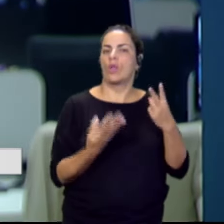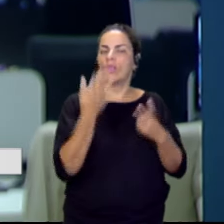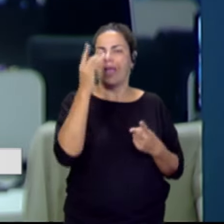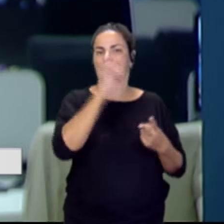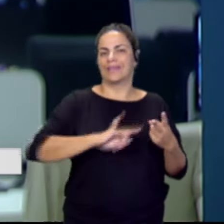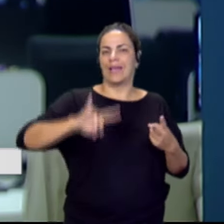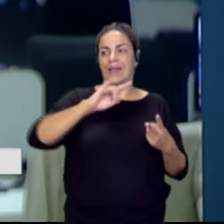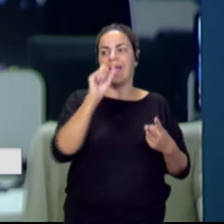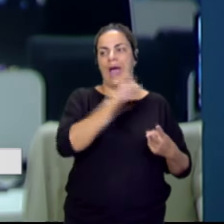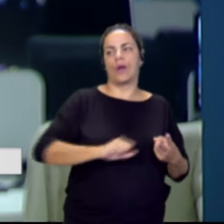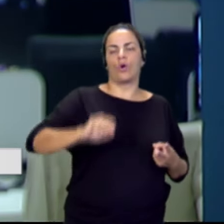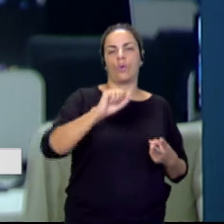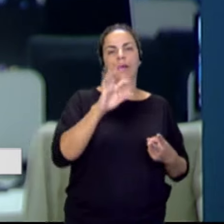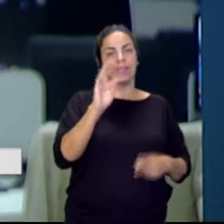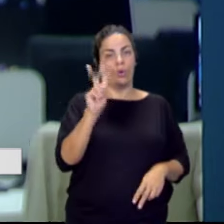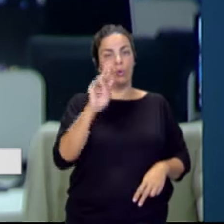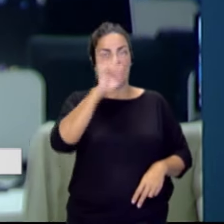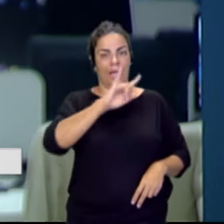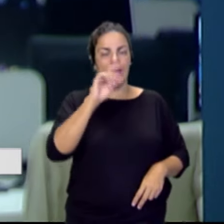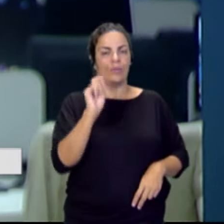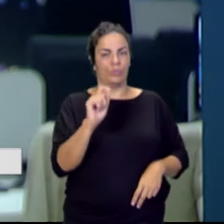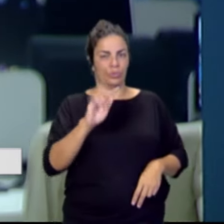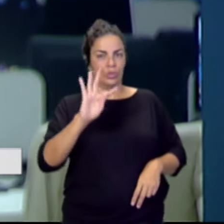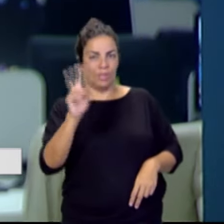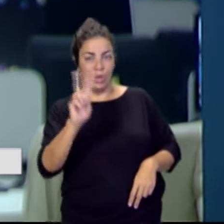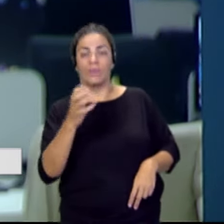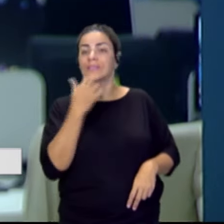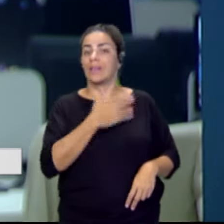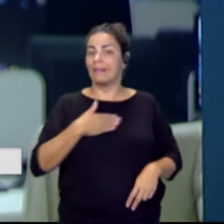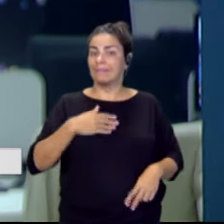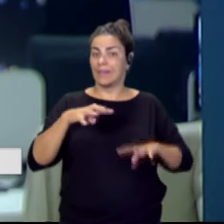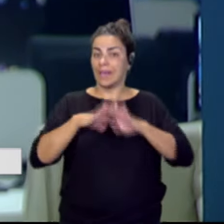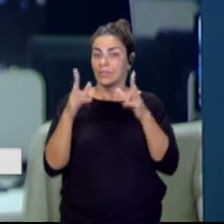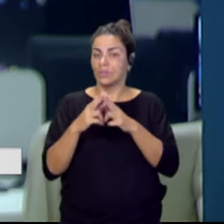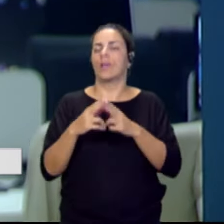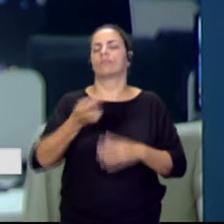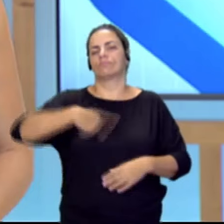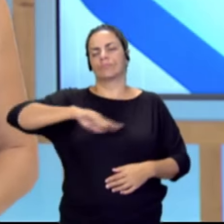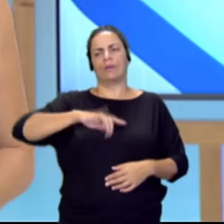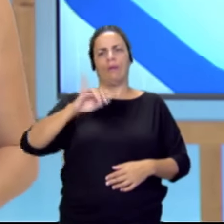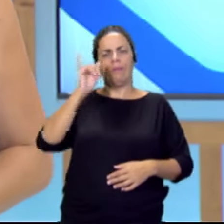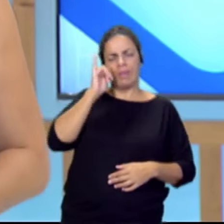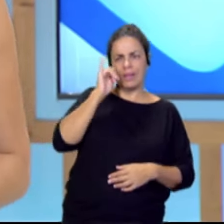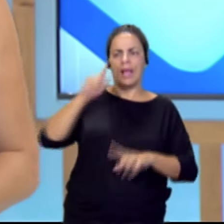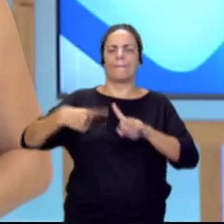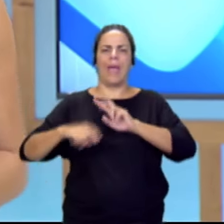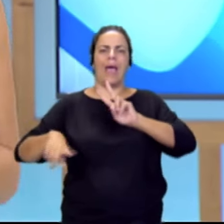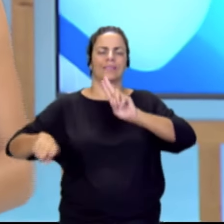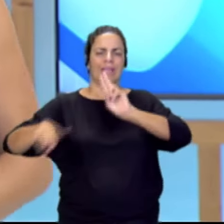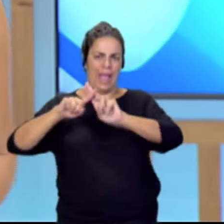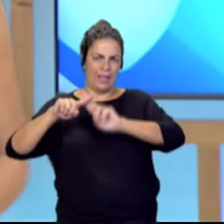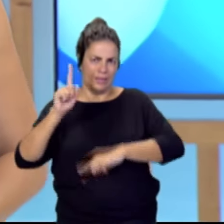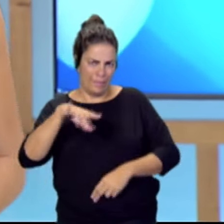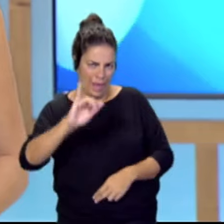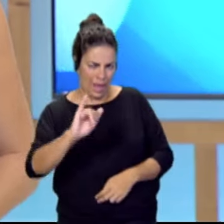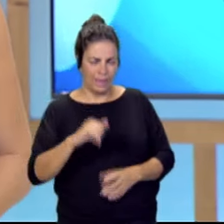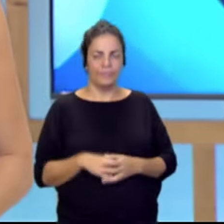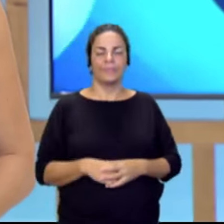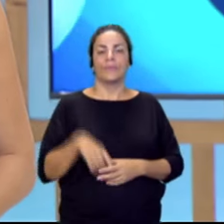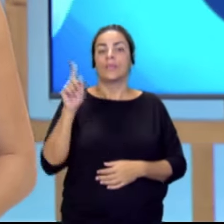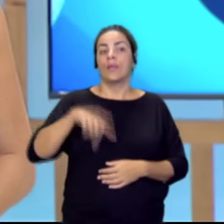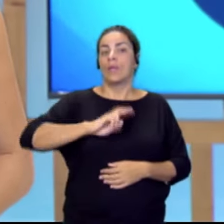buenosdiascanarias@tvcanaria.tv. Y si son más de redes sociales, estamos en X y también en Instagram. Bueno, y hay otras noticias que marcan la actualidad de